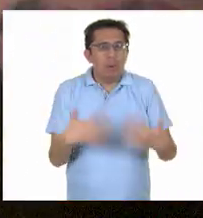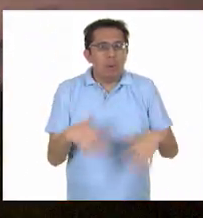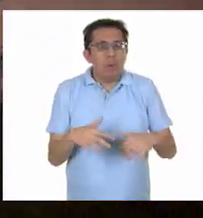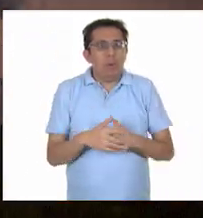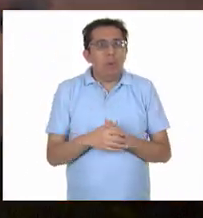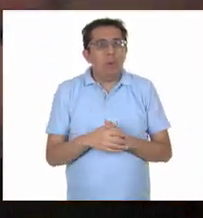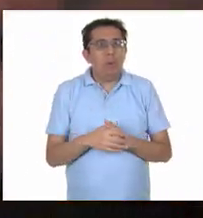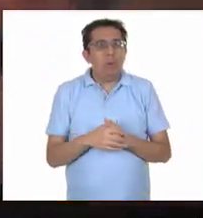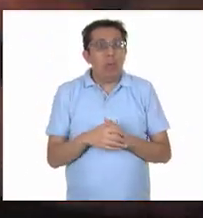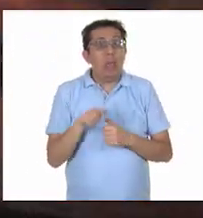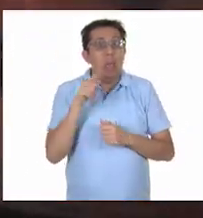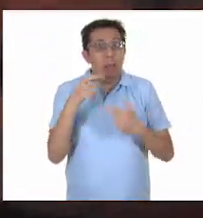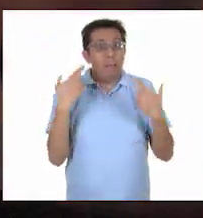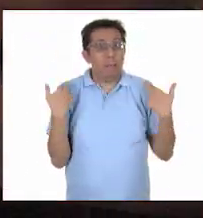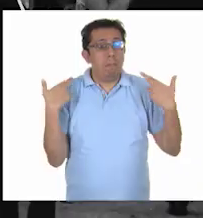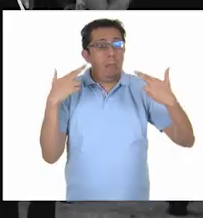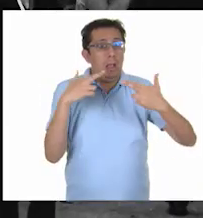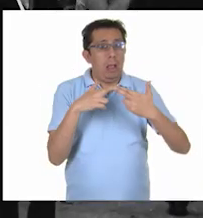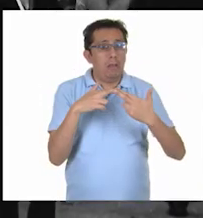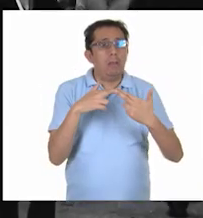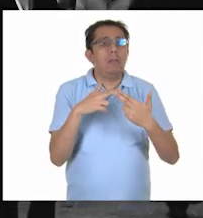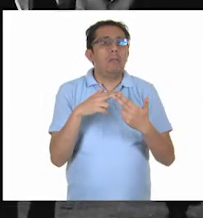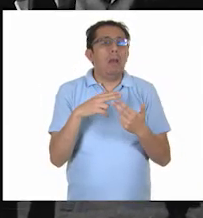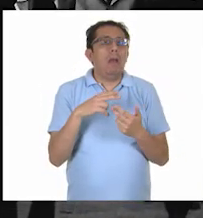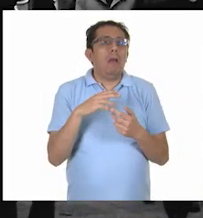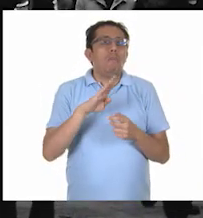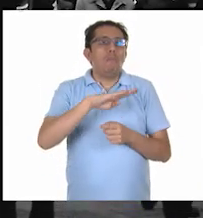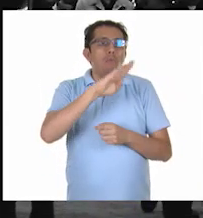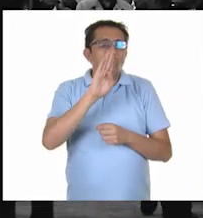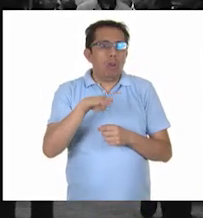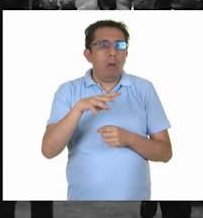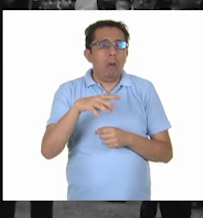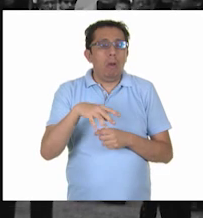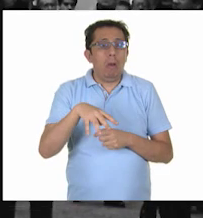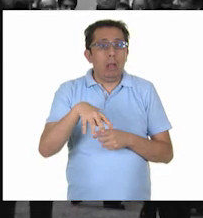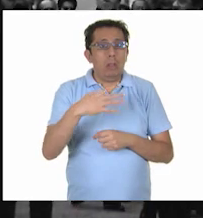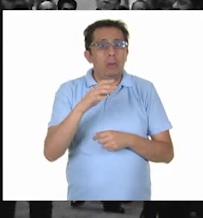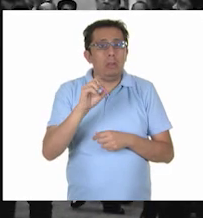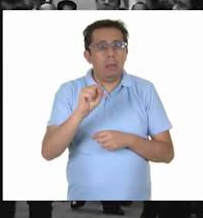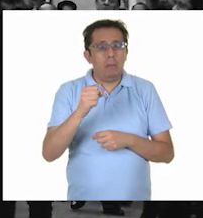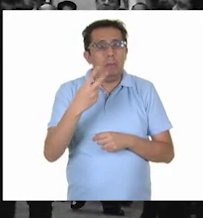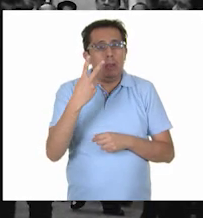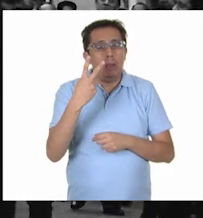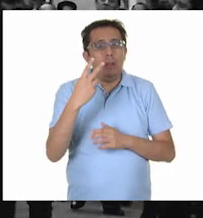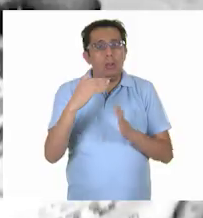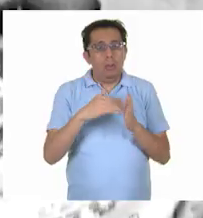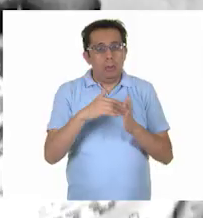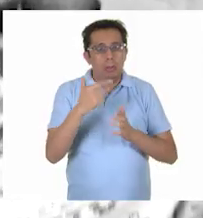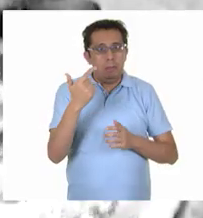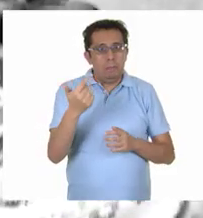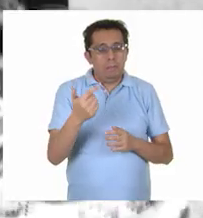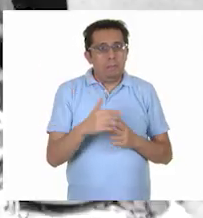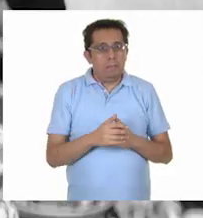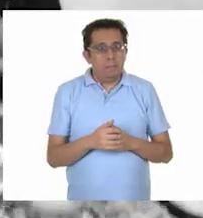Desiderio Hernández Xochitiotzin se despidió del mundo el 14 de septiembre de 2007.